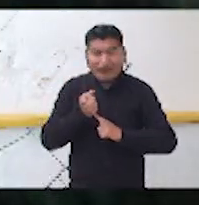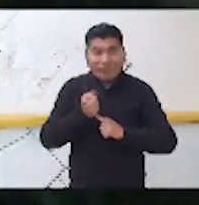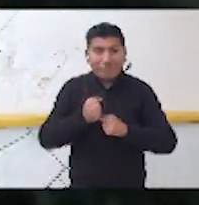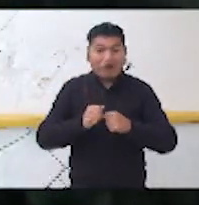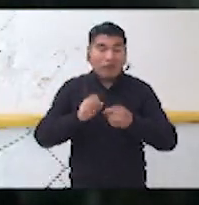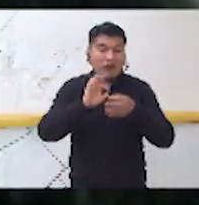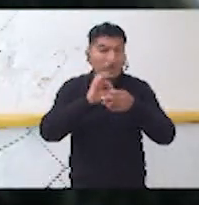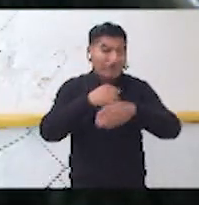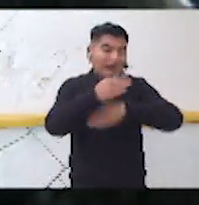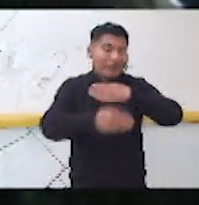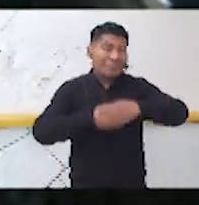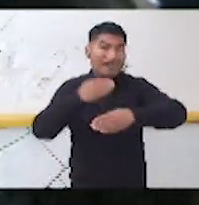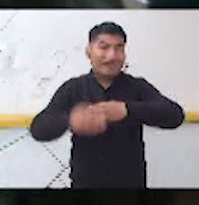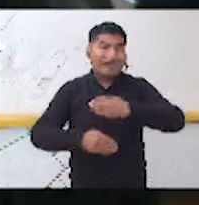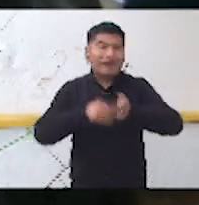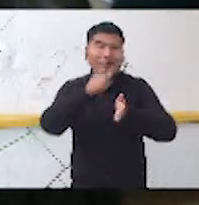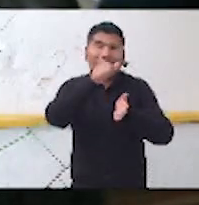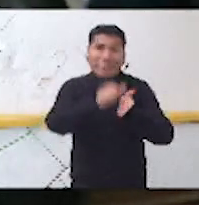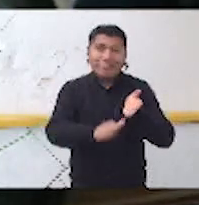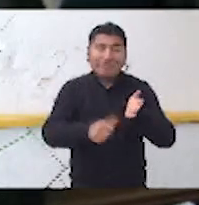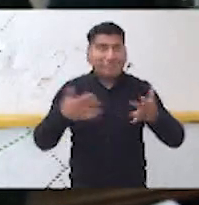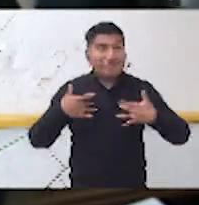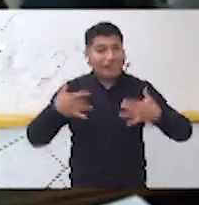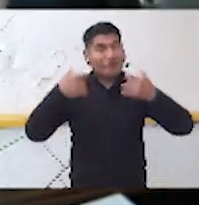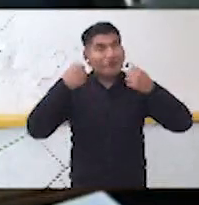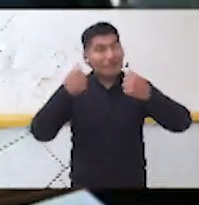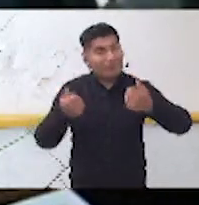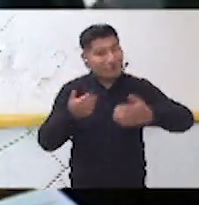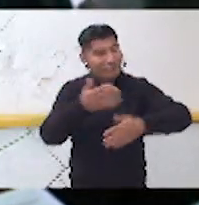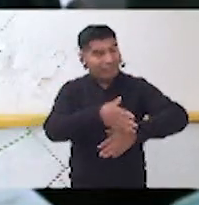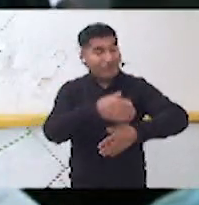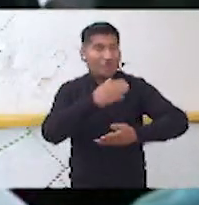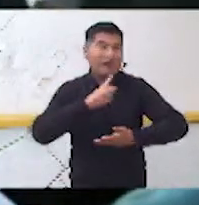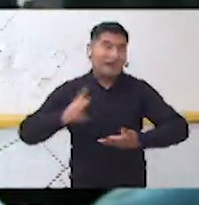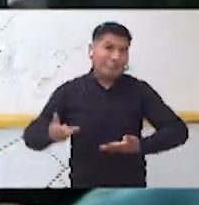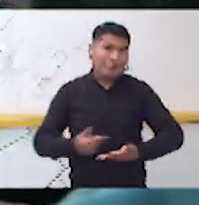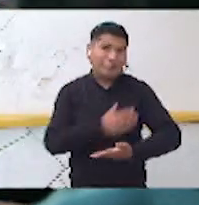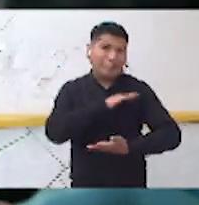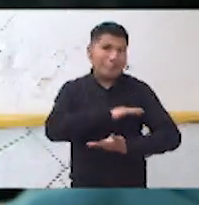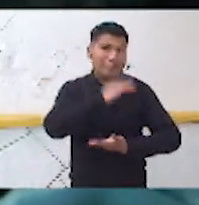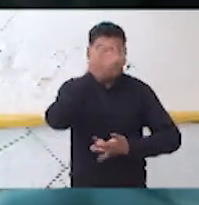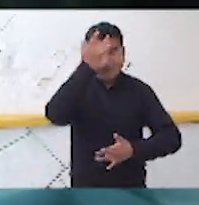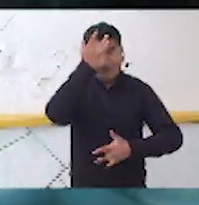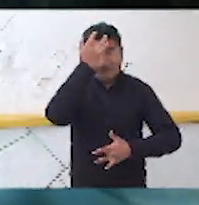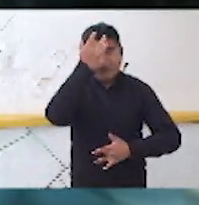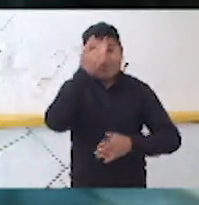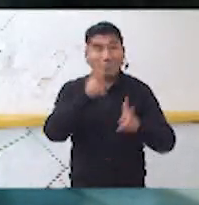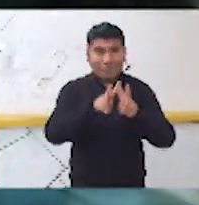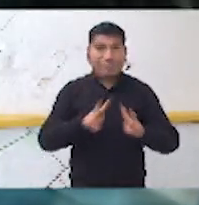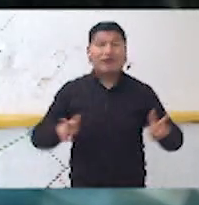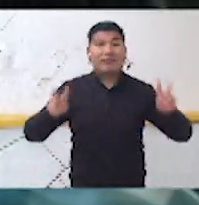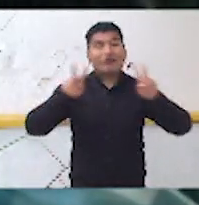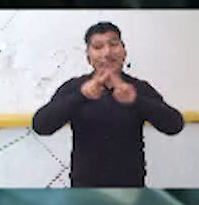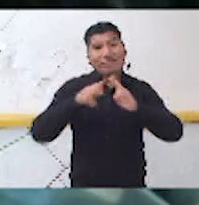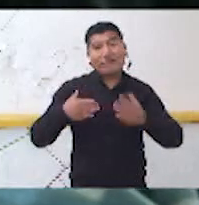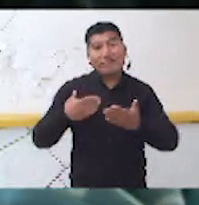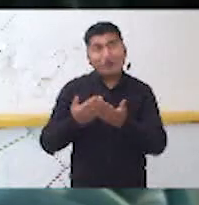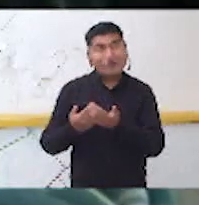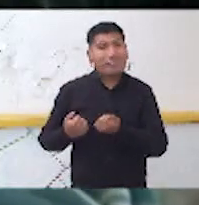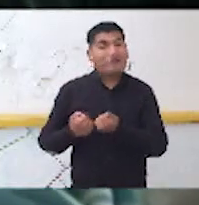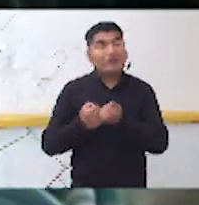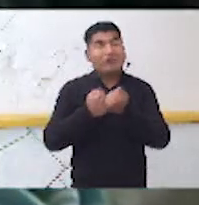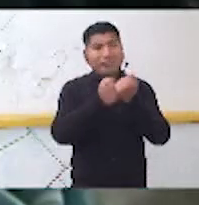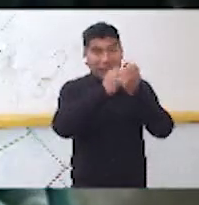vendaré a la herida, sanaré a la enferma. Los valores de solidaridad,